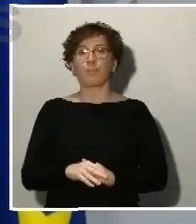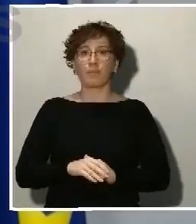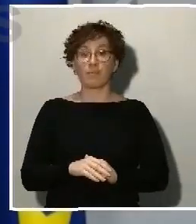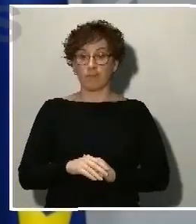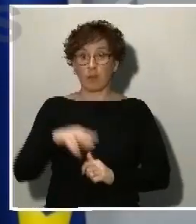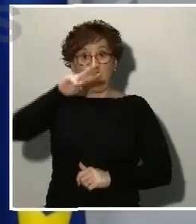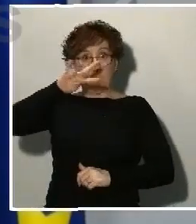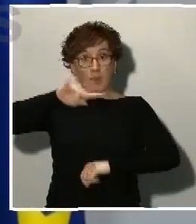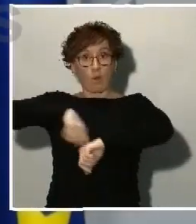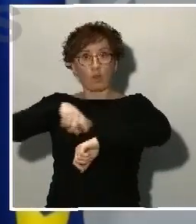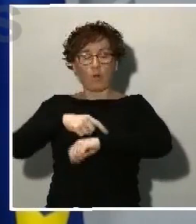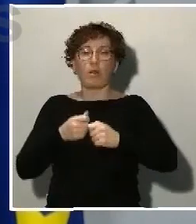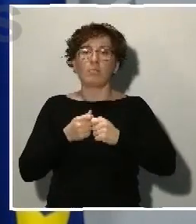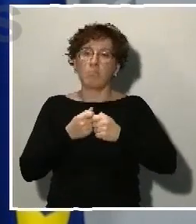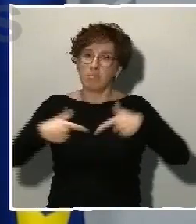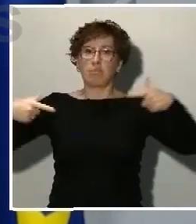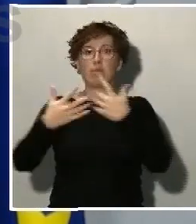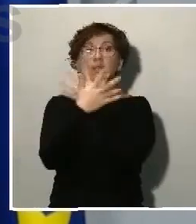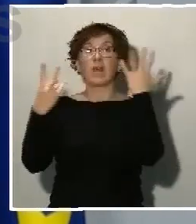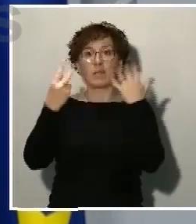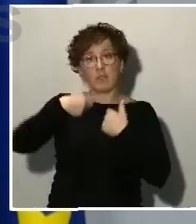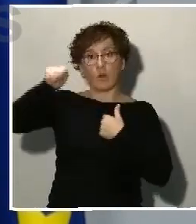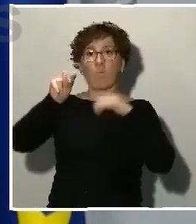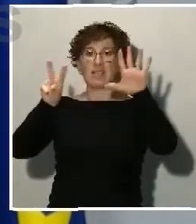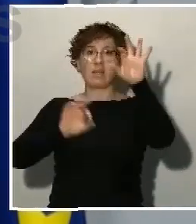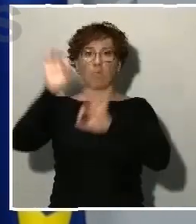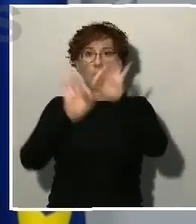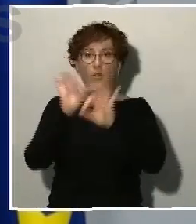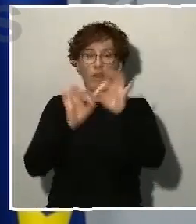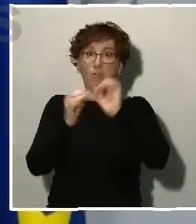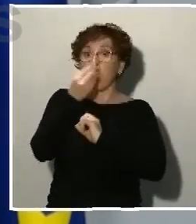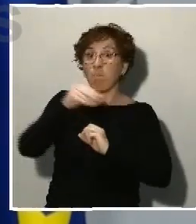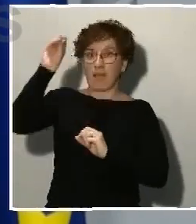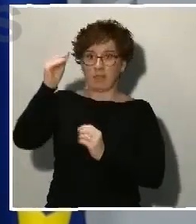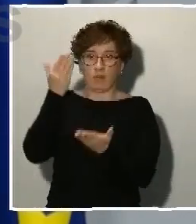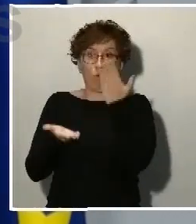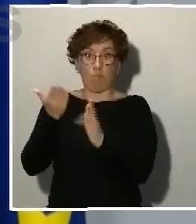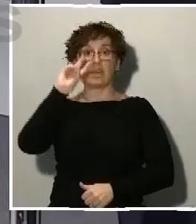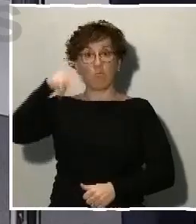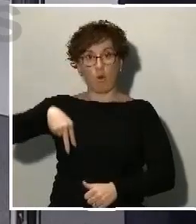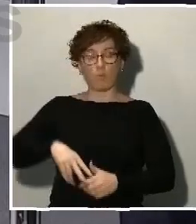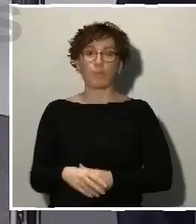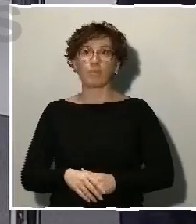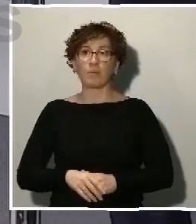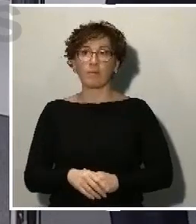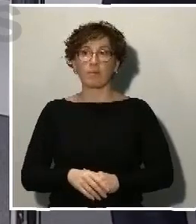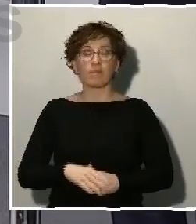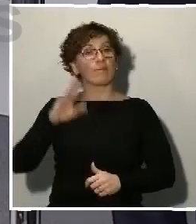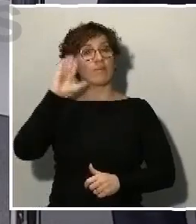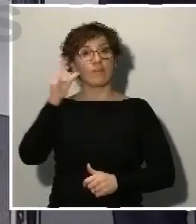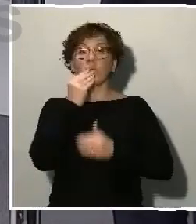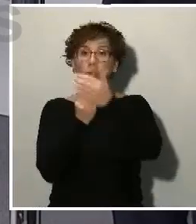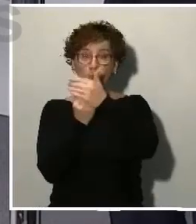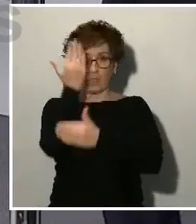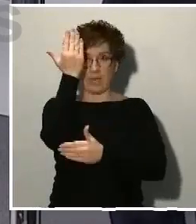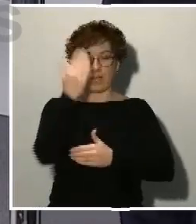un 17,7% más de lo que habíamos observado en las 24 horas anteriores. Así lo ha manifestado Simón en